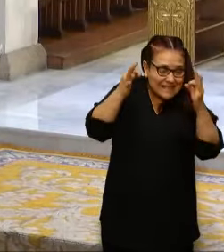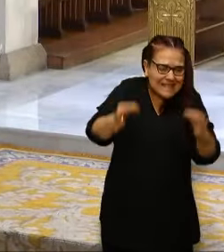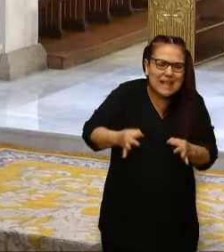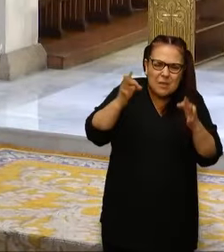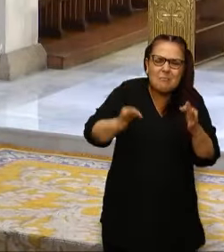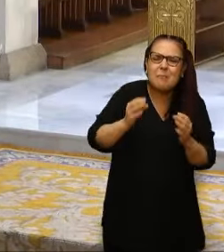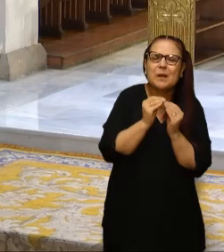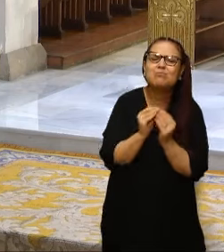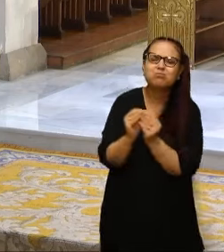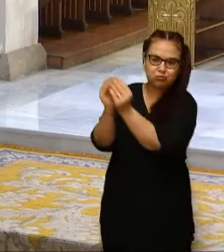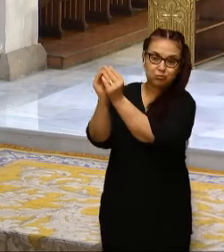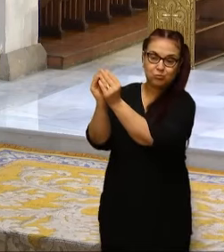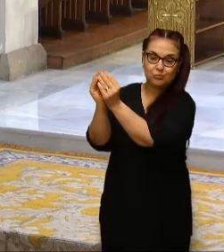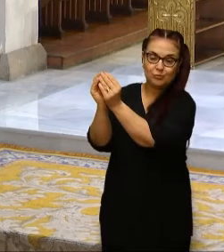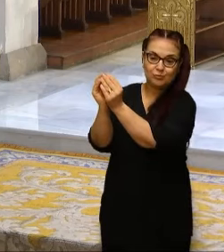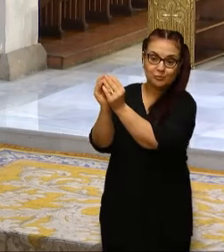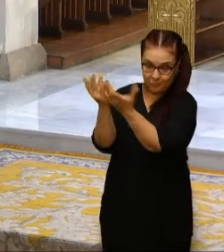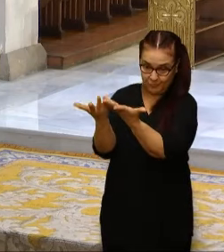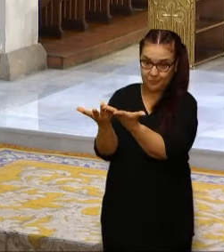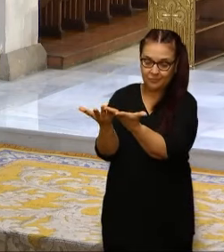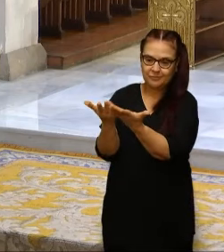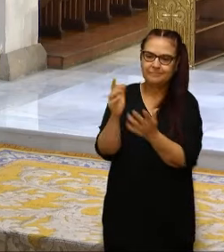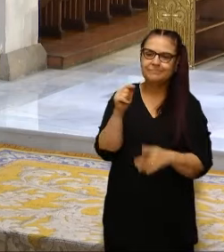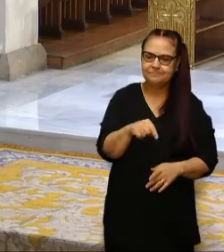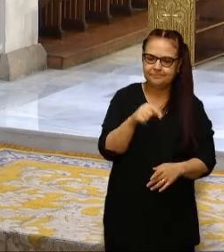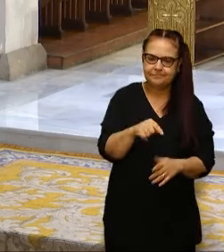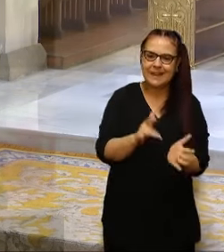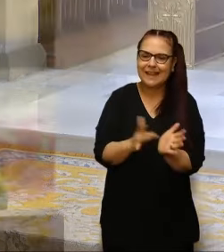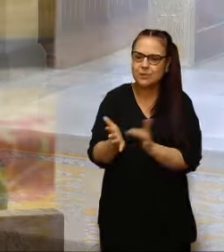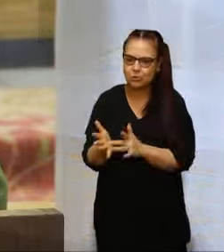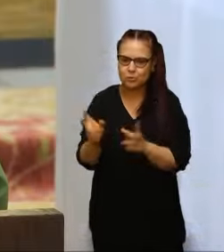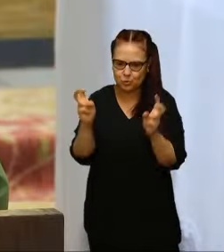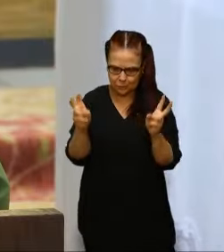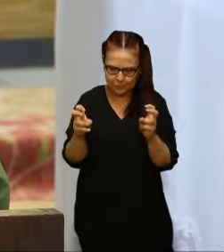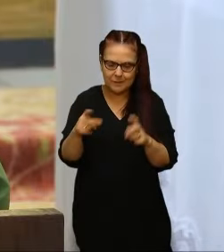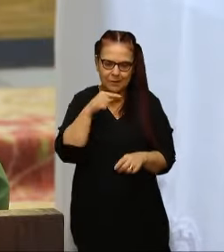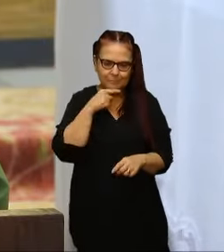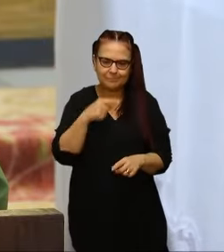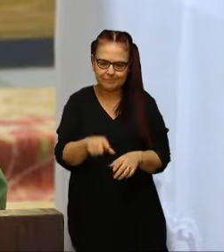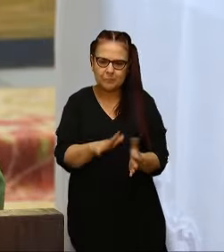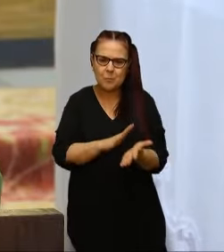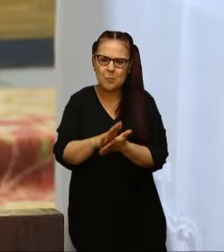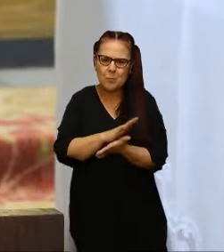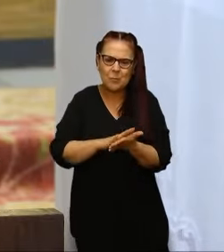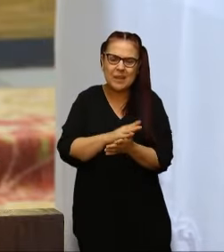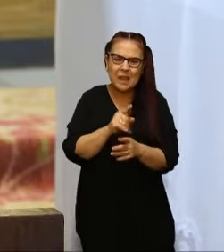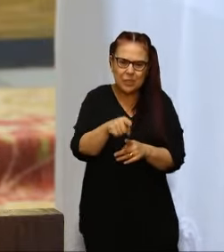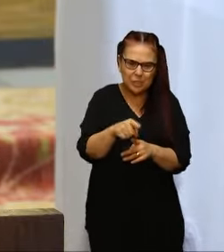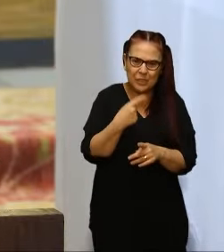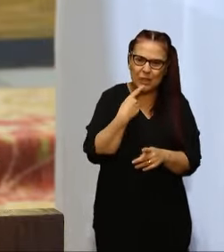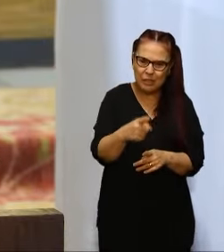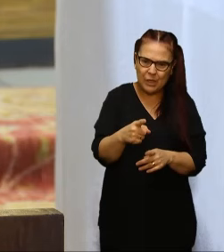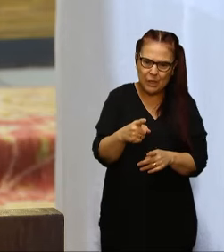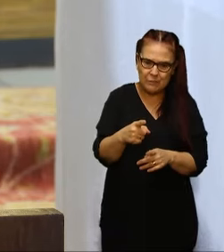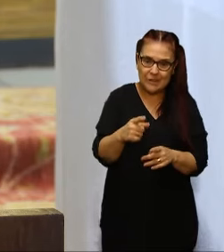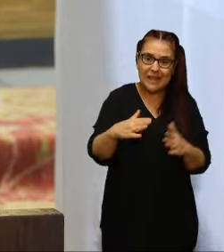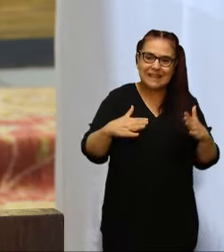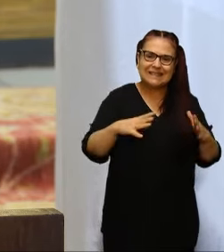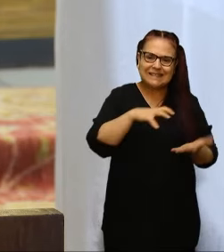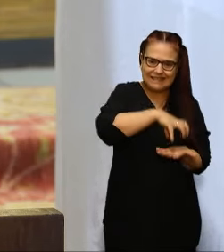lado. Pues cuando Jesús habla de esas calamidades nos dice que va a haber una profanación del